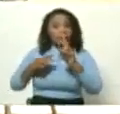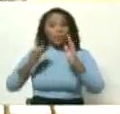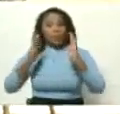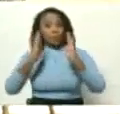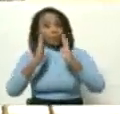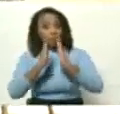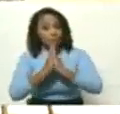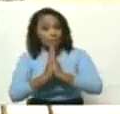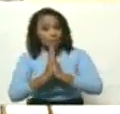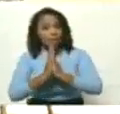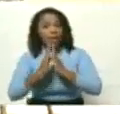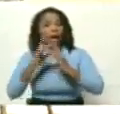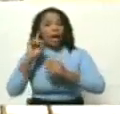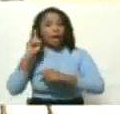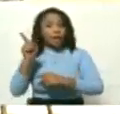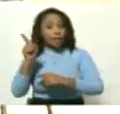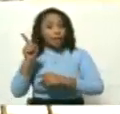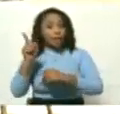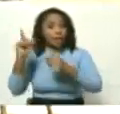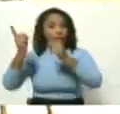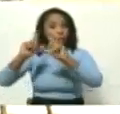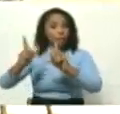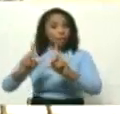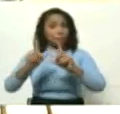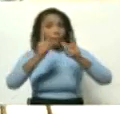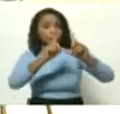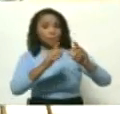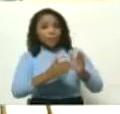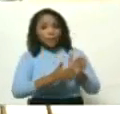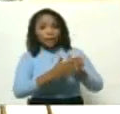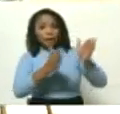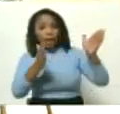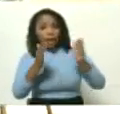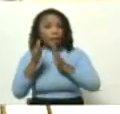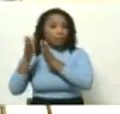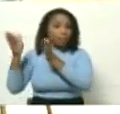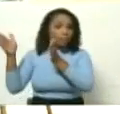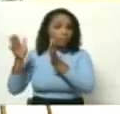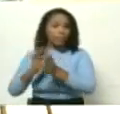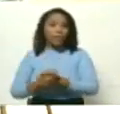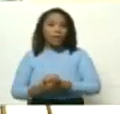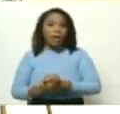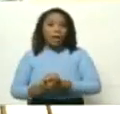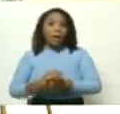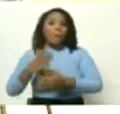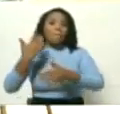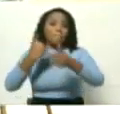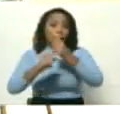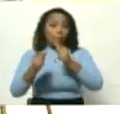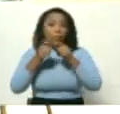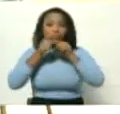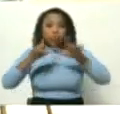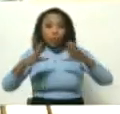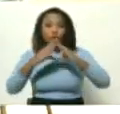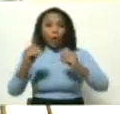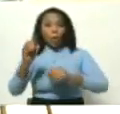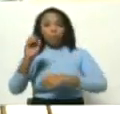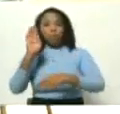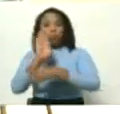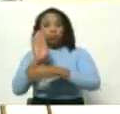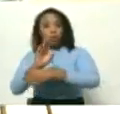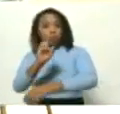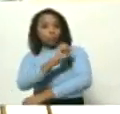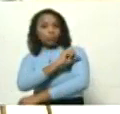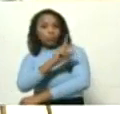Sí. Participar a través de esta pantalla. Aquí vamos a tener desplegado todo Protección Civil, Bomberos